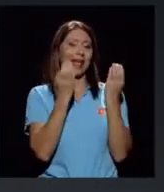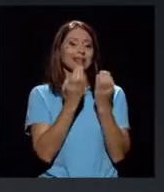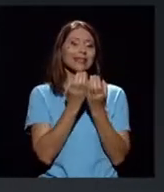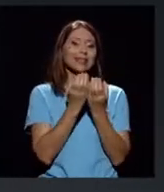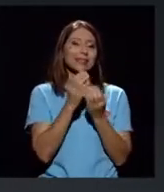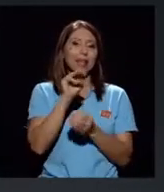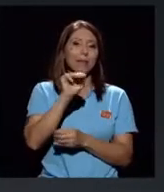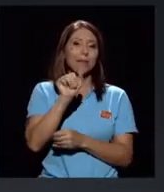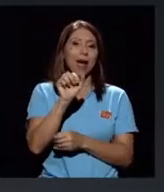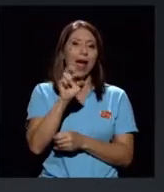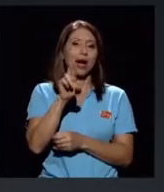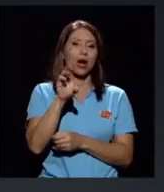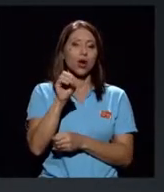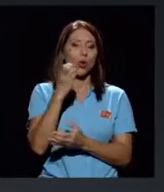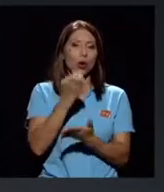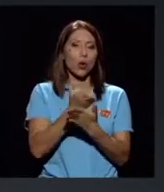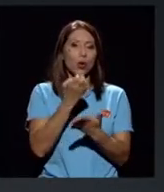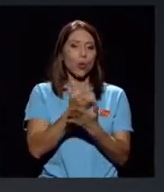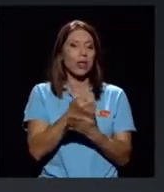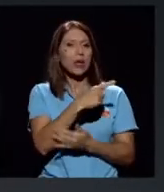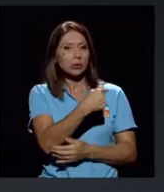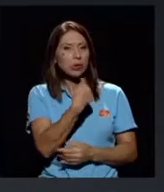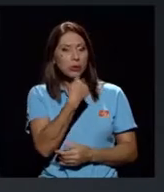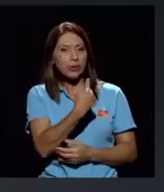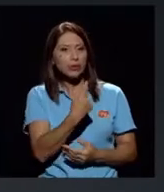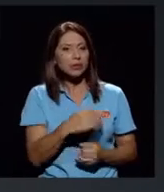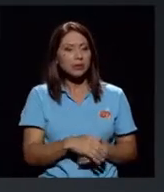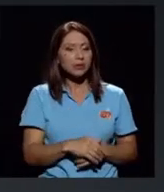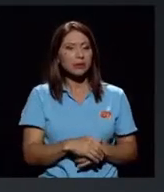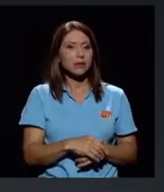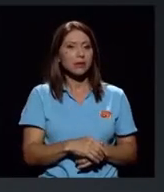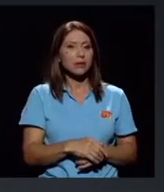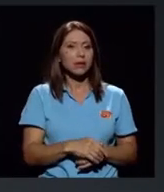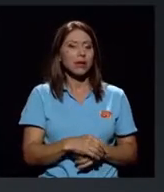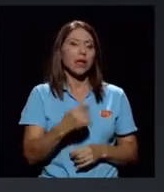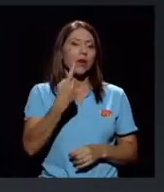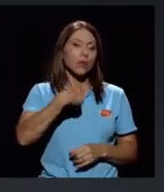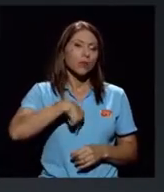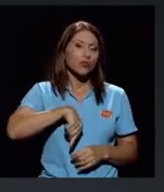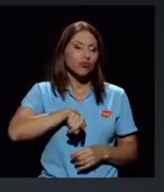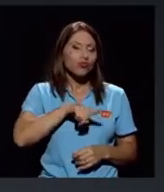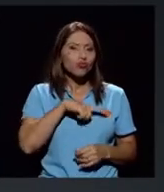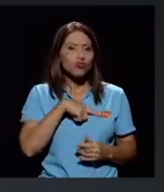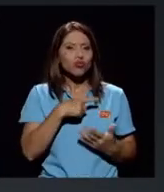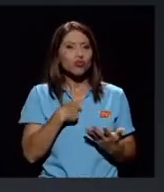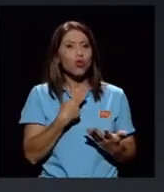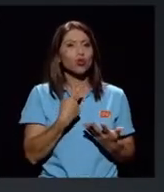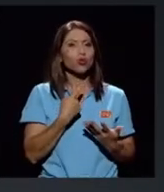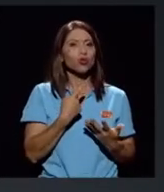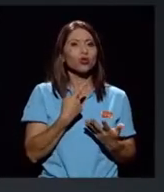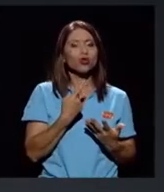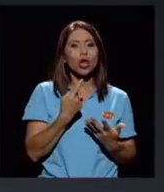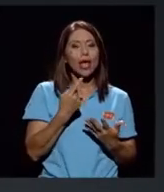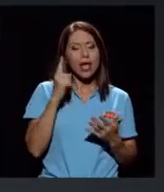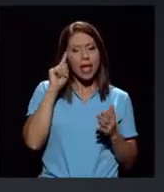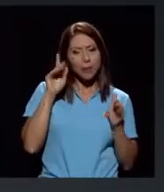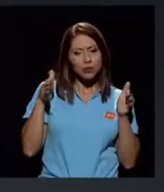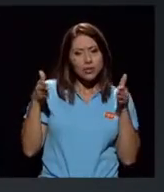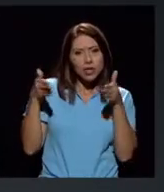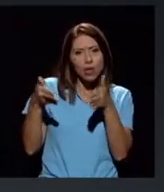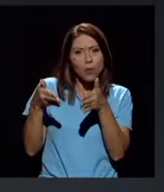estoy seguro que usted lo menciona hemos estado un poco de parte del fisco y